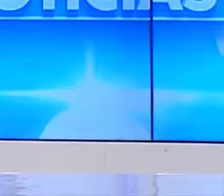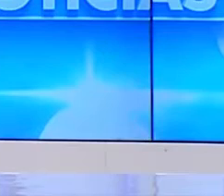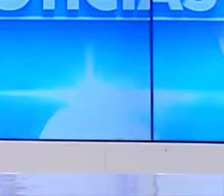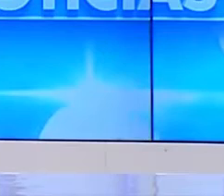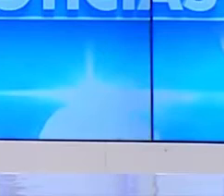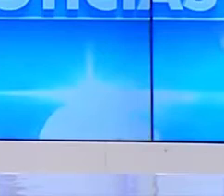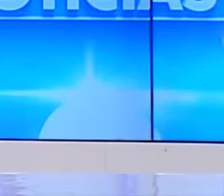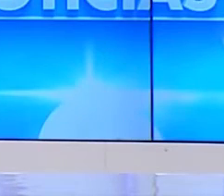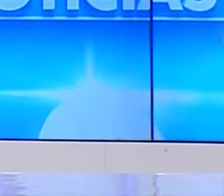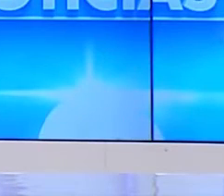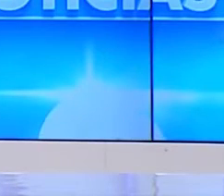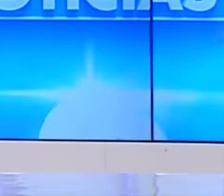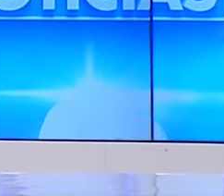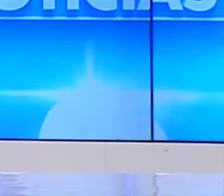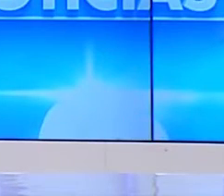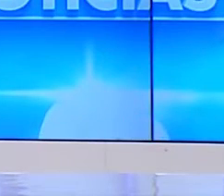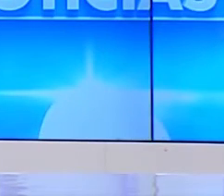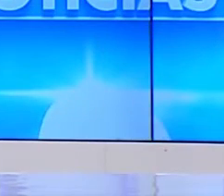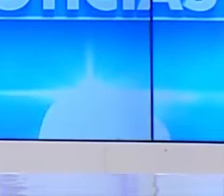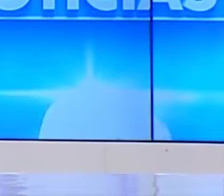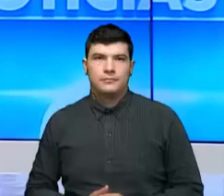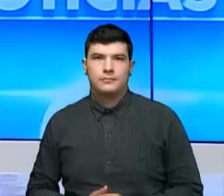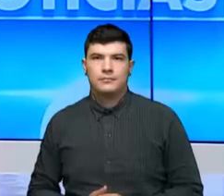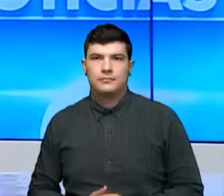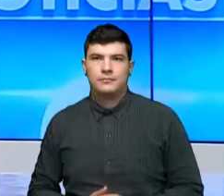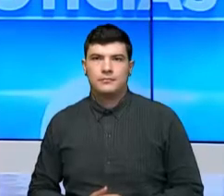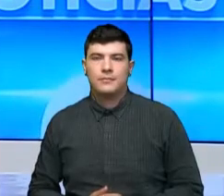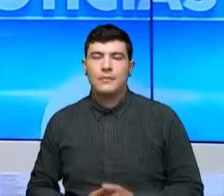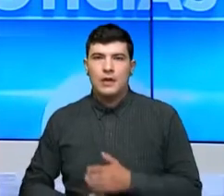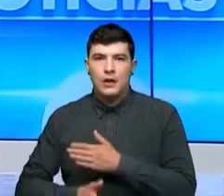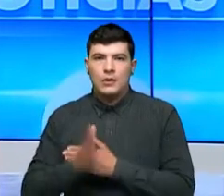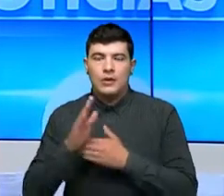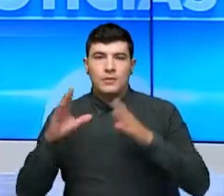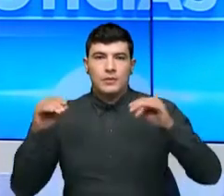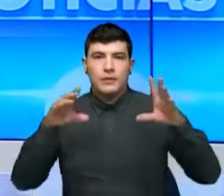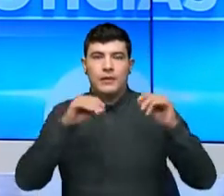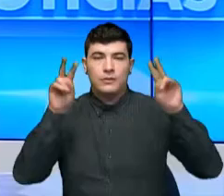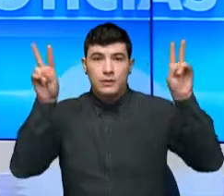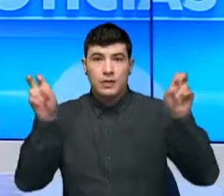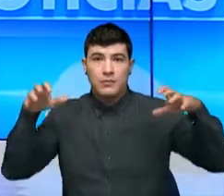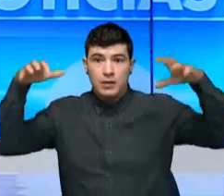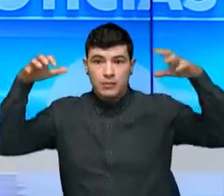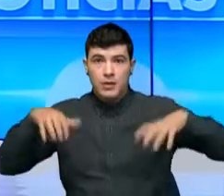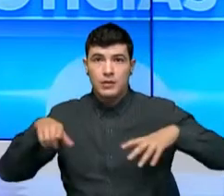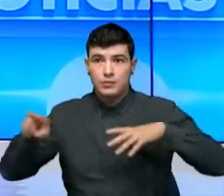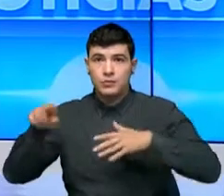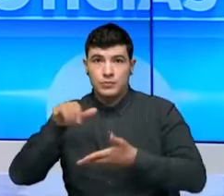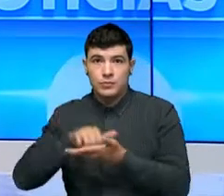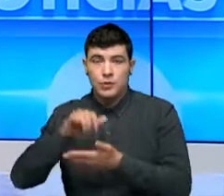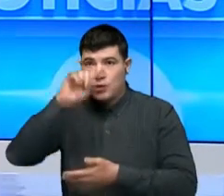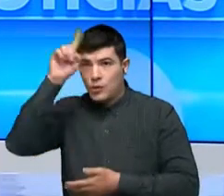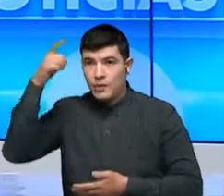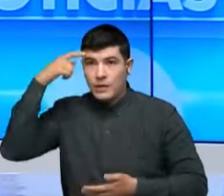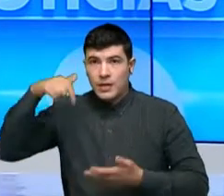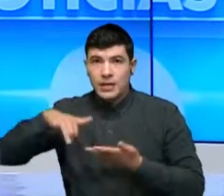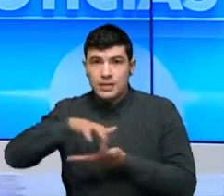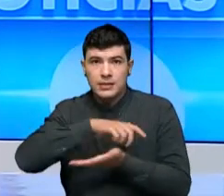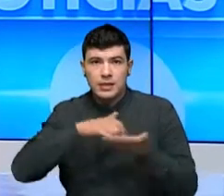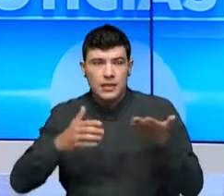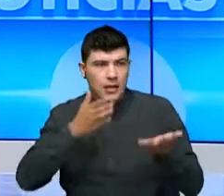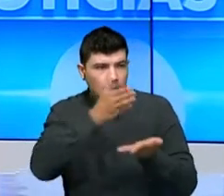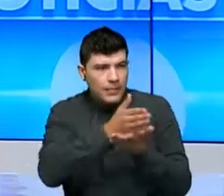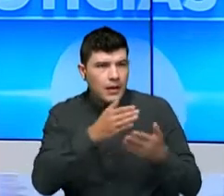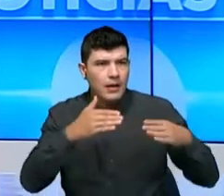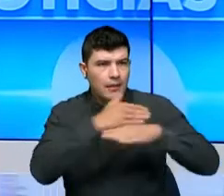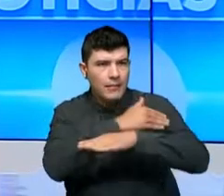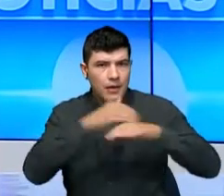y gobernador de santander precisamente recorrió la vía que de bucaramanga comunica charla matanza suratá y california para verificar los trabajos que